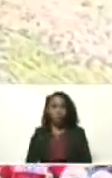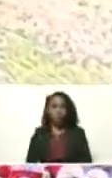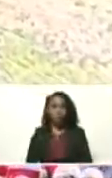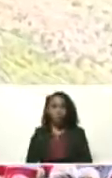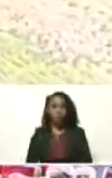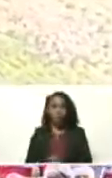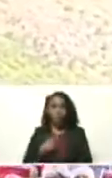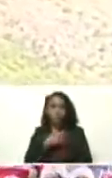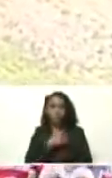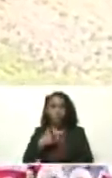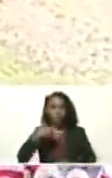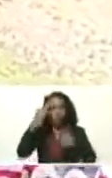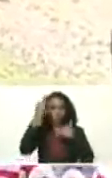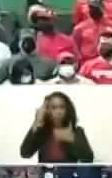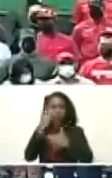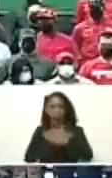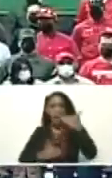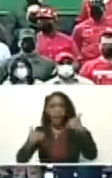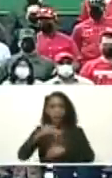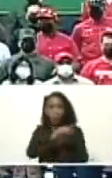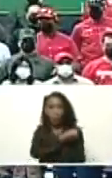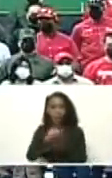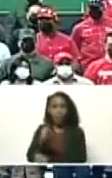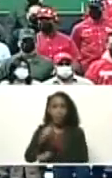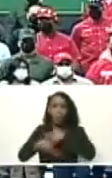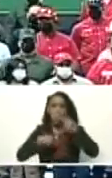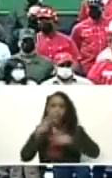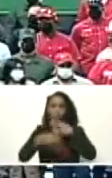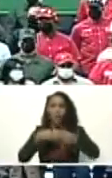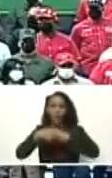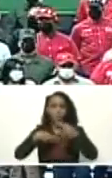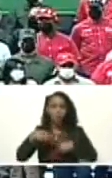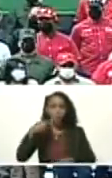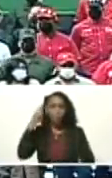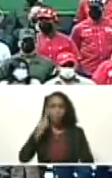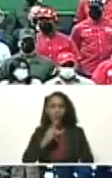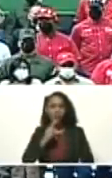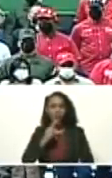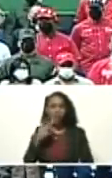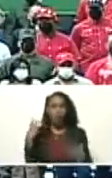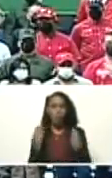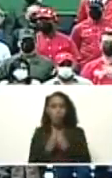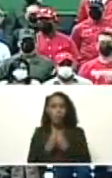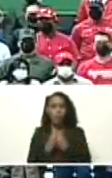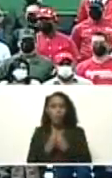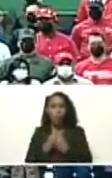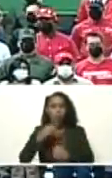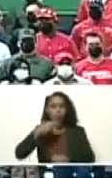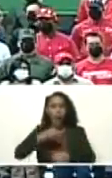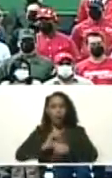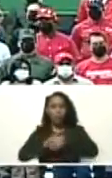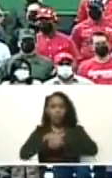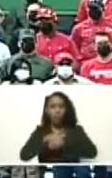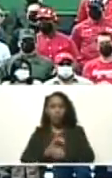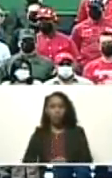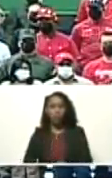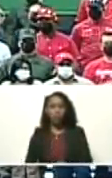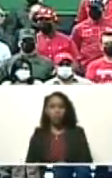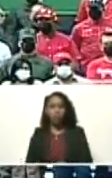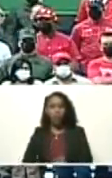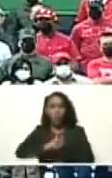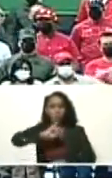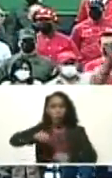Quiero saludar al alto mando político de la Revolución Bolivariana, el compañero Héctor Rodríguez,